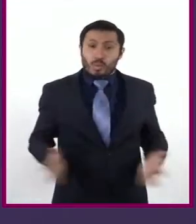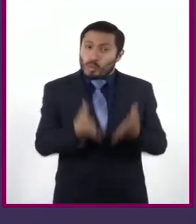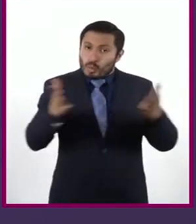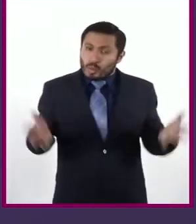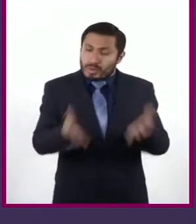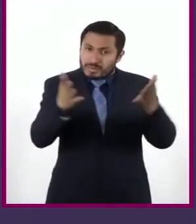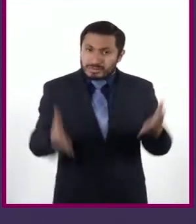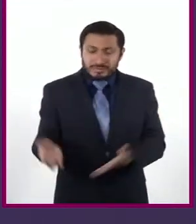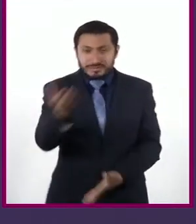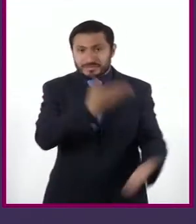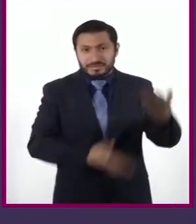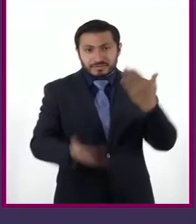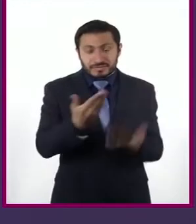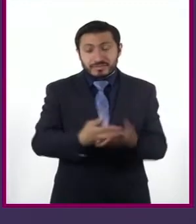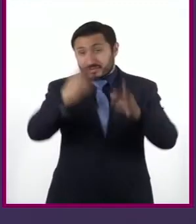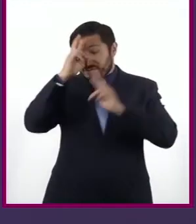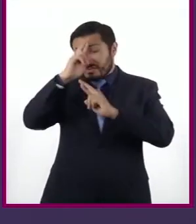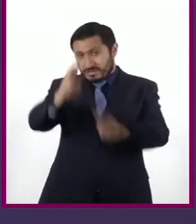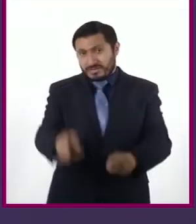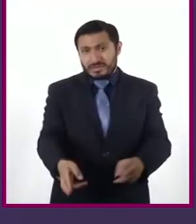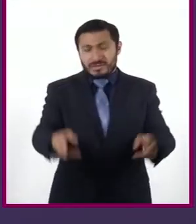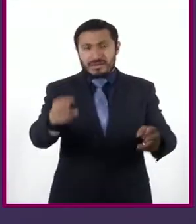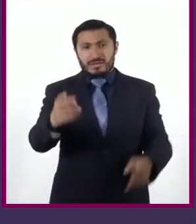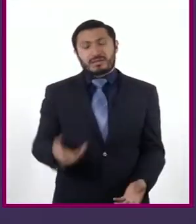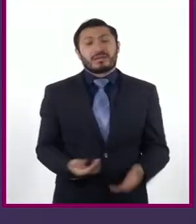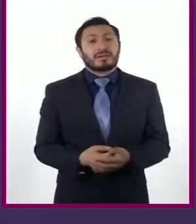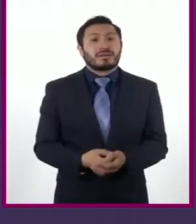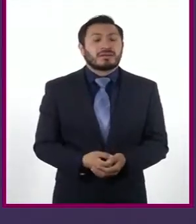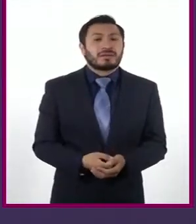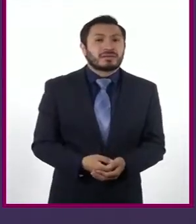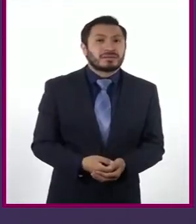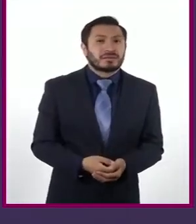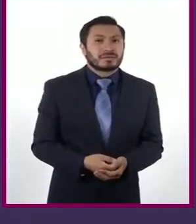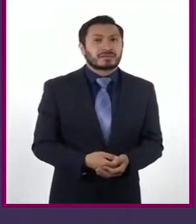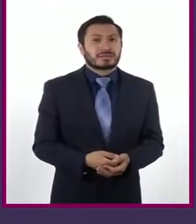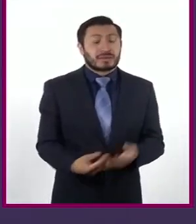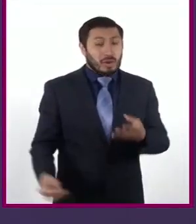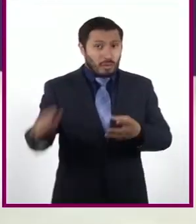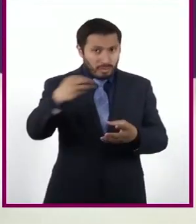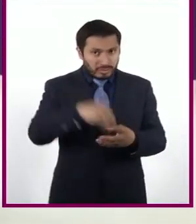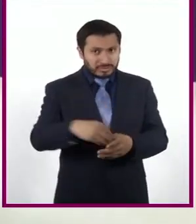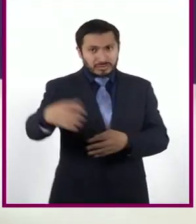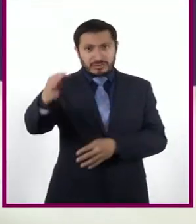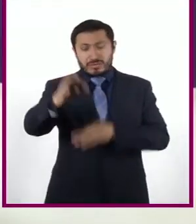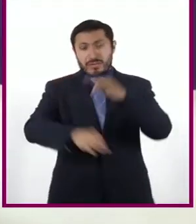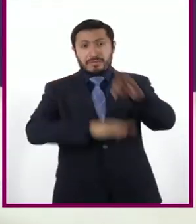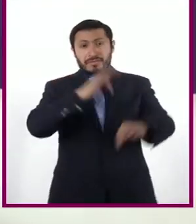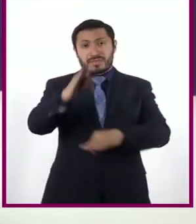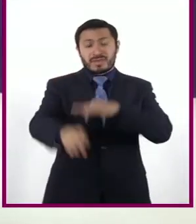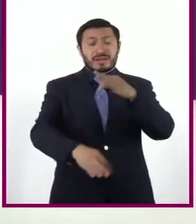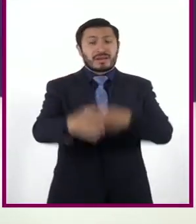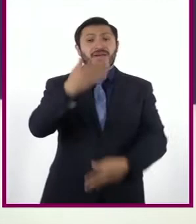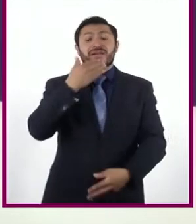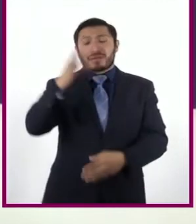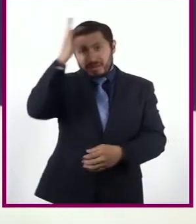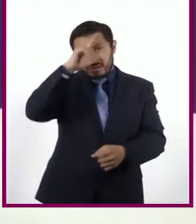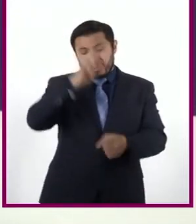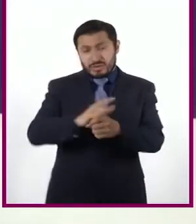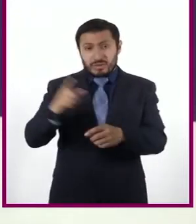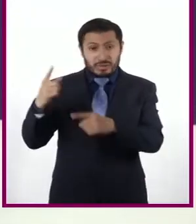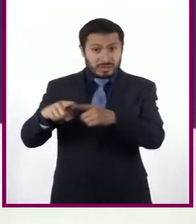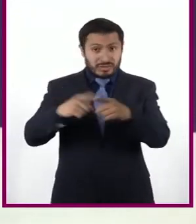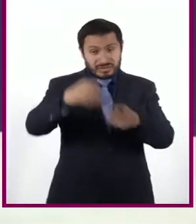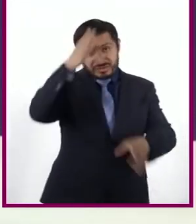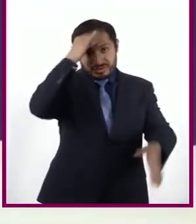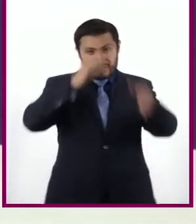el respeto y el trato equitativo entre las diversas culturas. Totalmente de acuerdo,